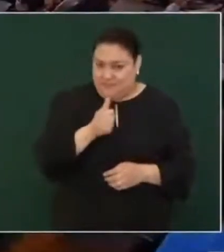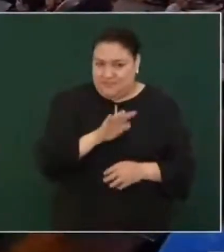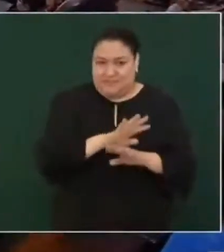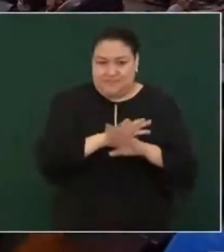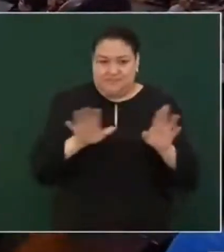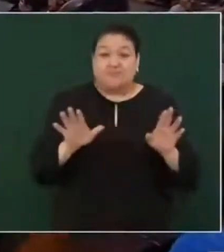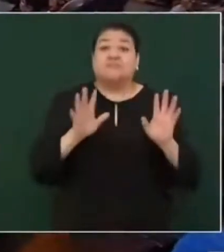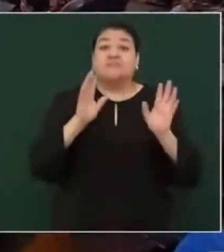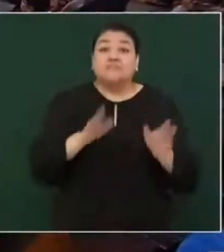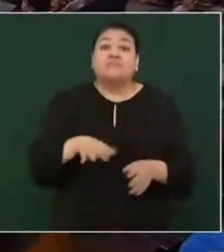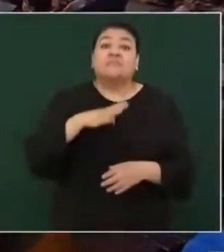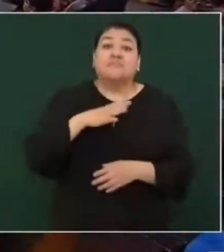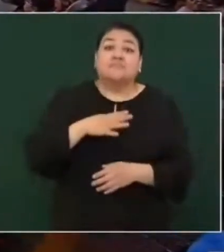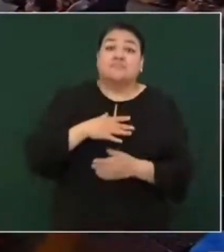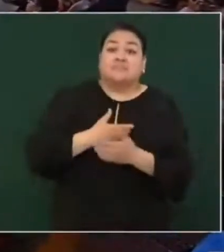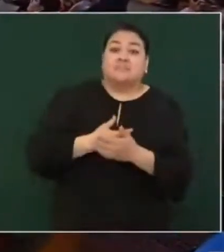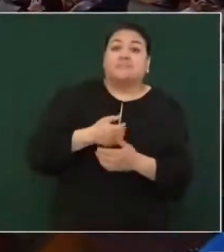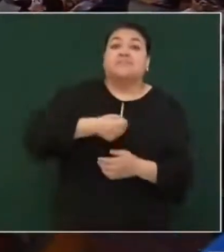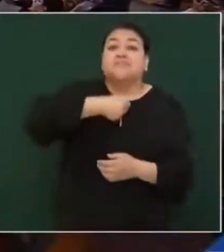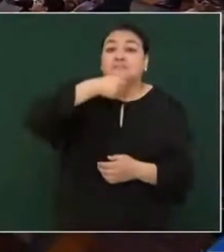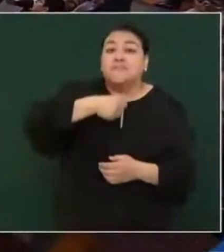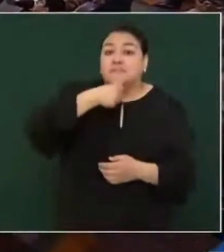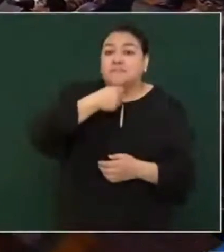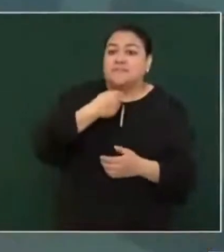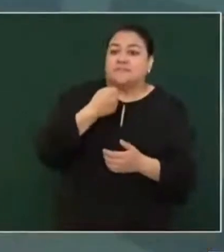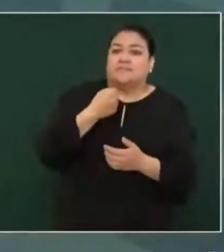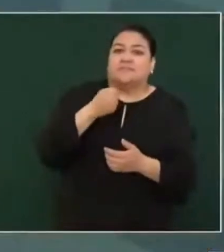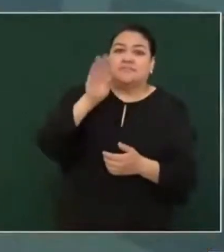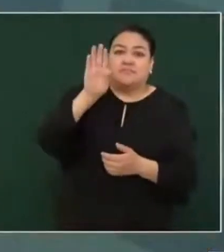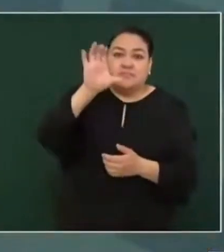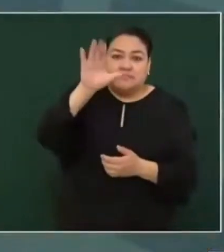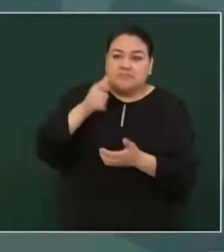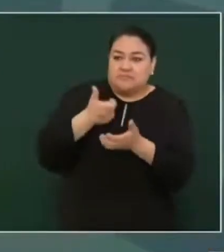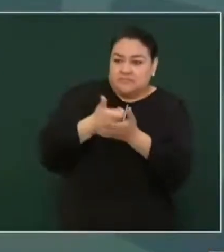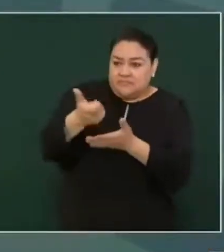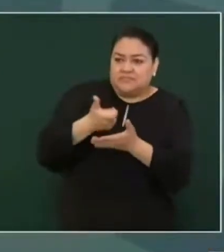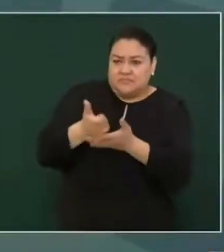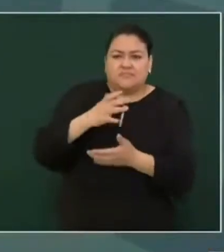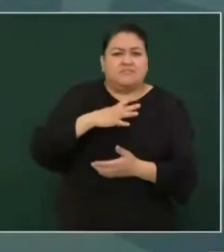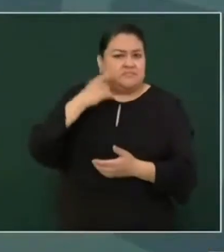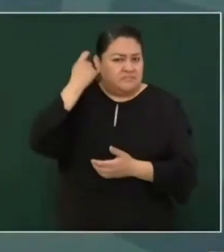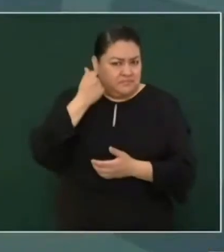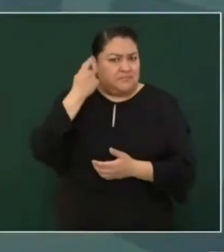están dando pensiones para los adultos mayores